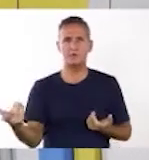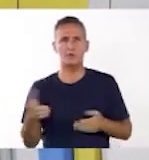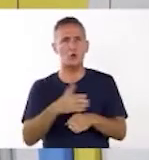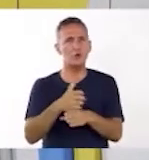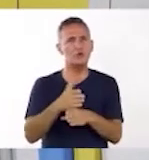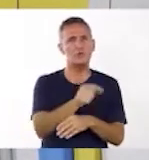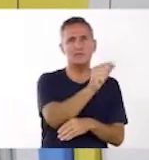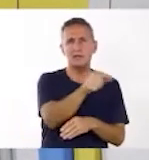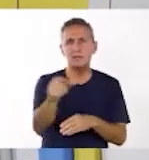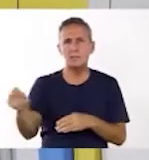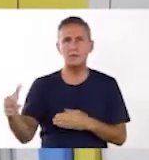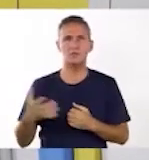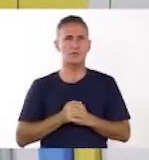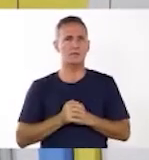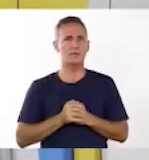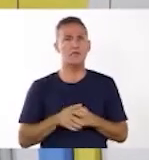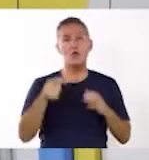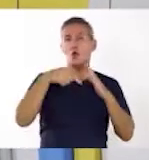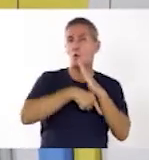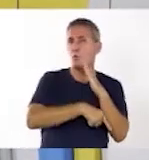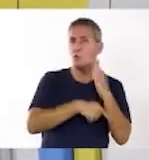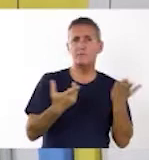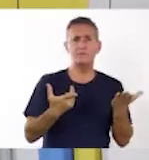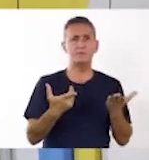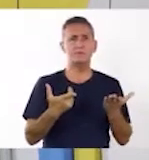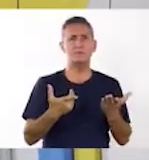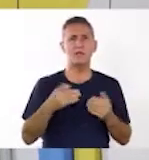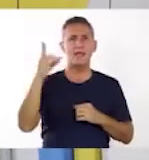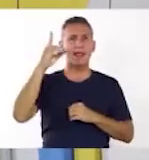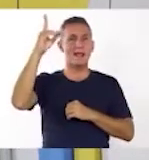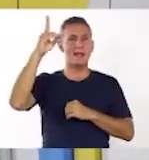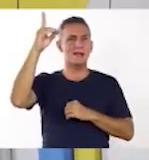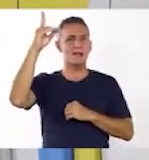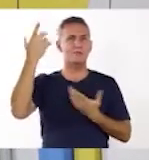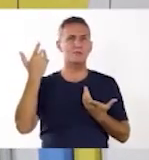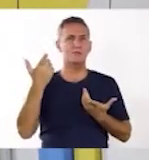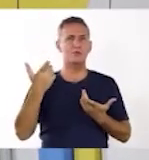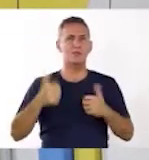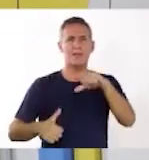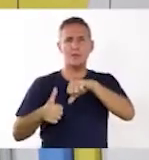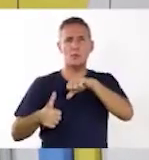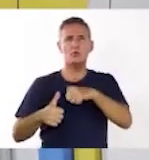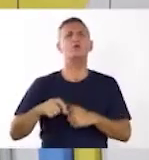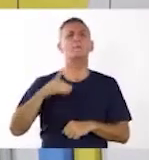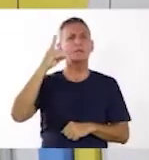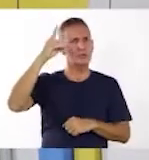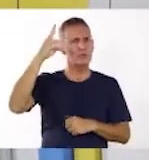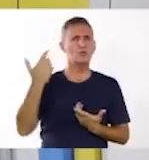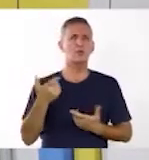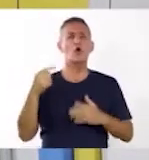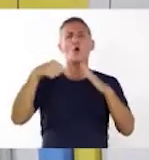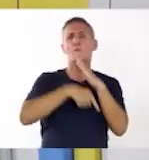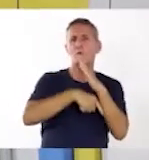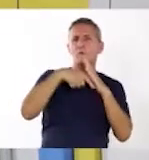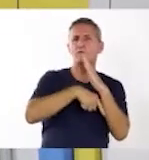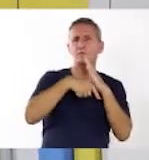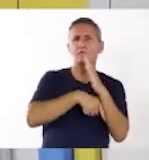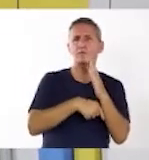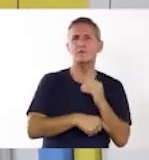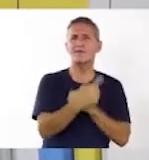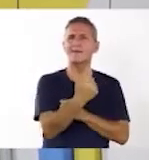profundizando en los personajes, los diferentes personajes, profundizando en los dioses, en la acción de estos